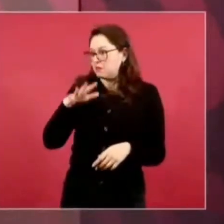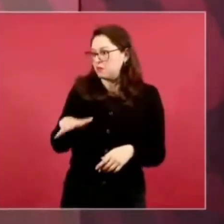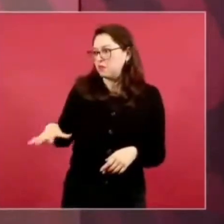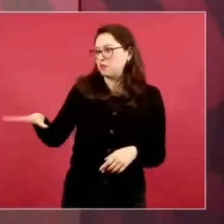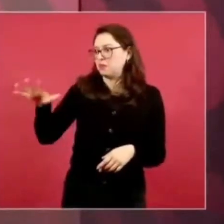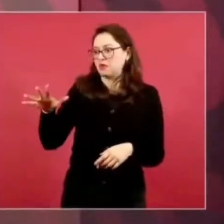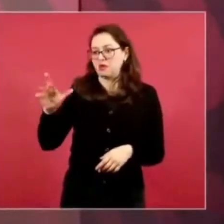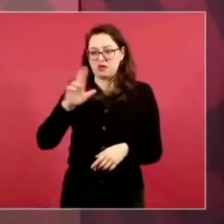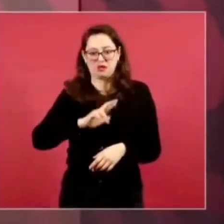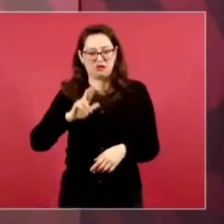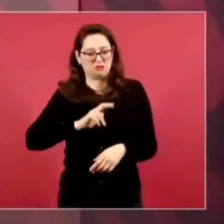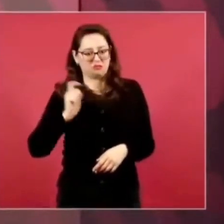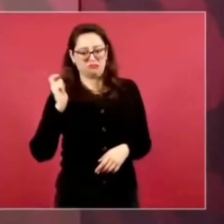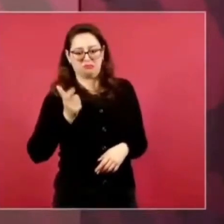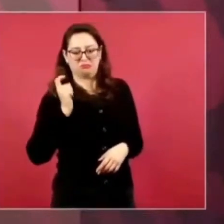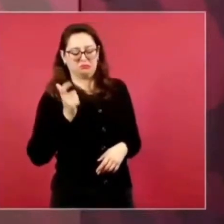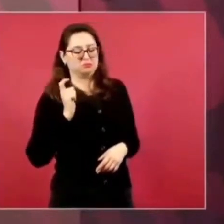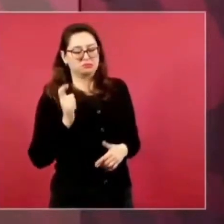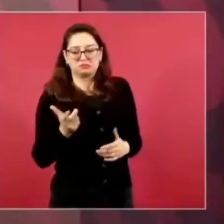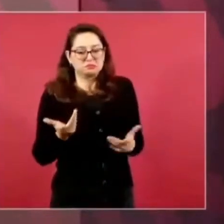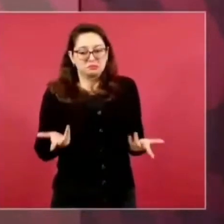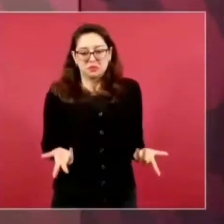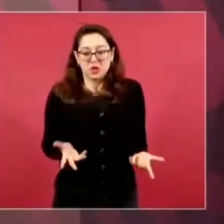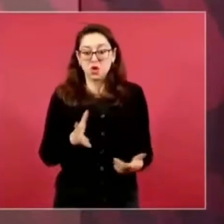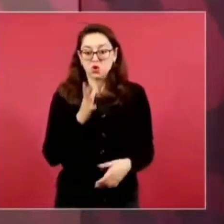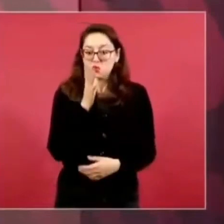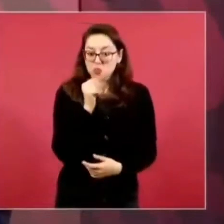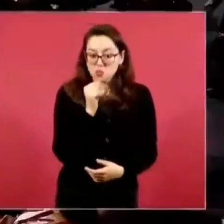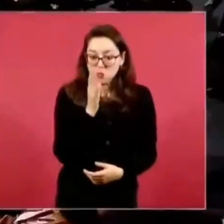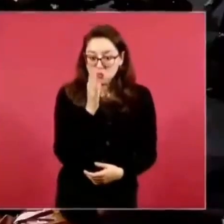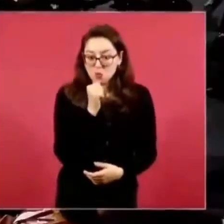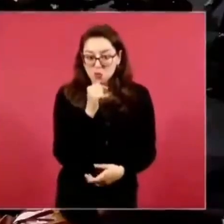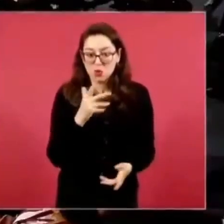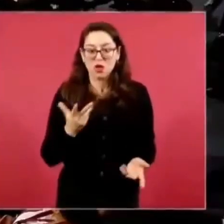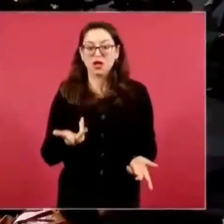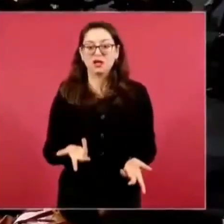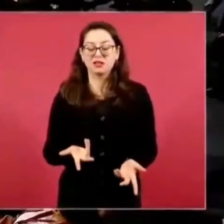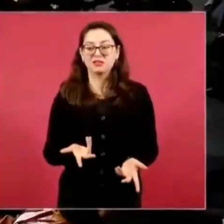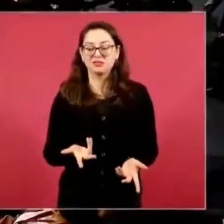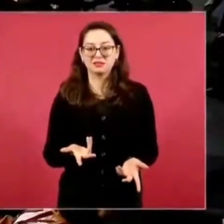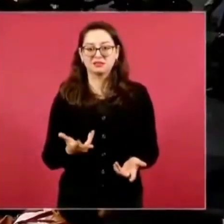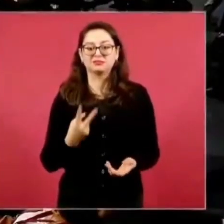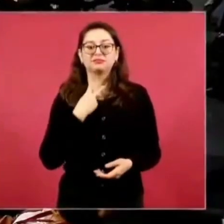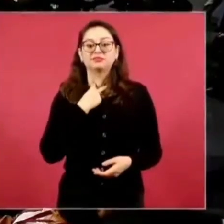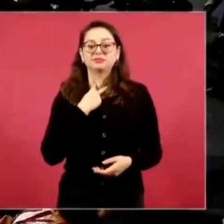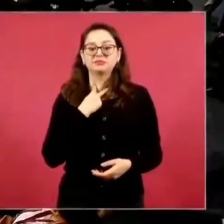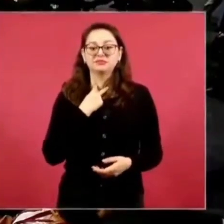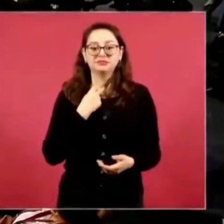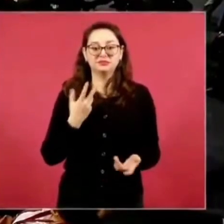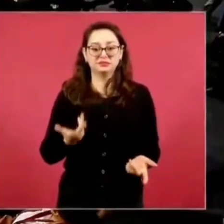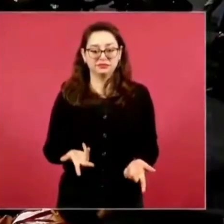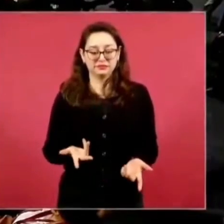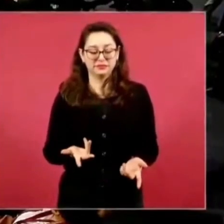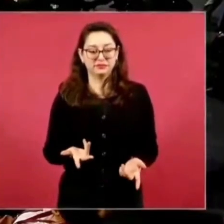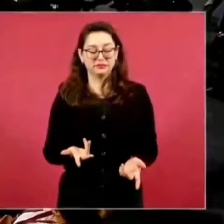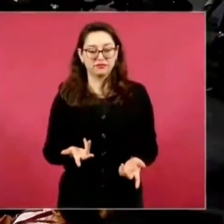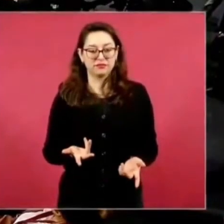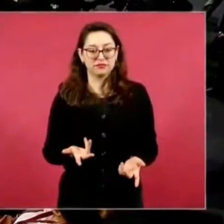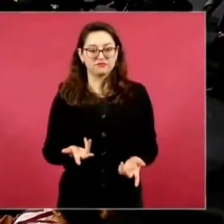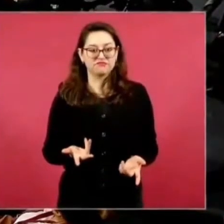Entonces, sí creció en relativamente poco tiempo la matrícula de